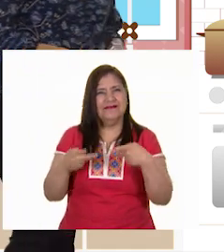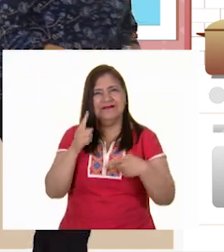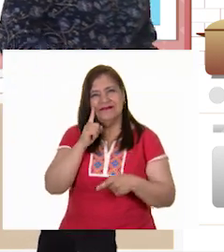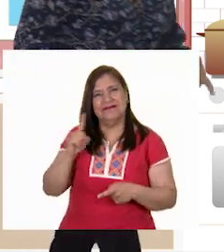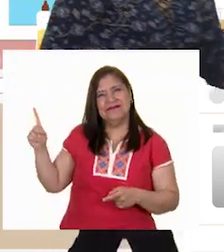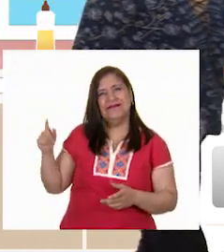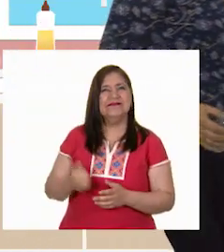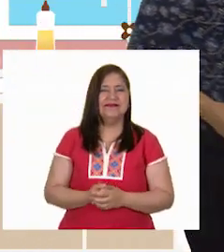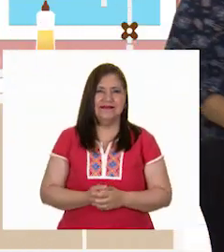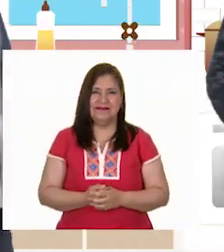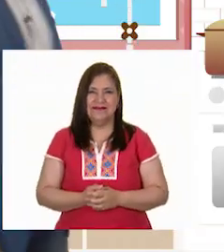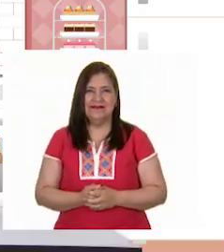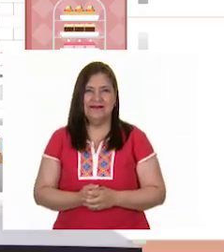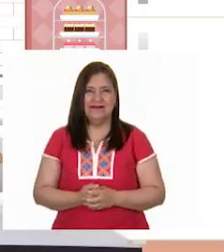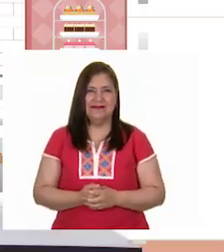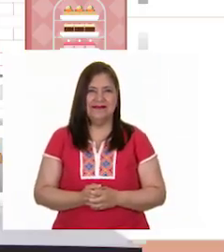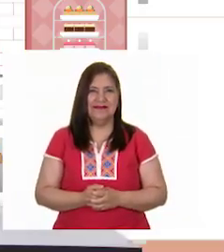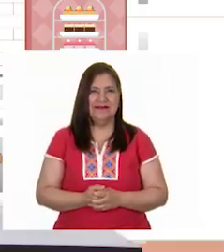¡Vamos!